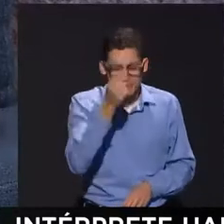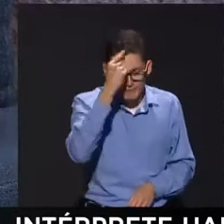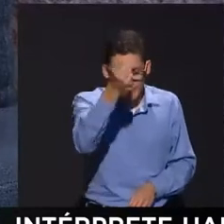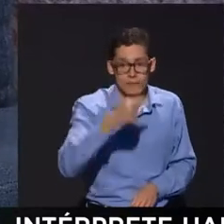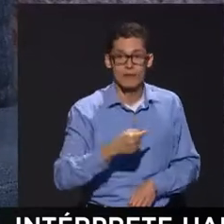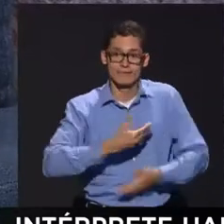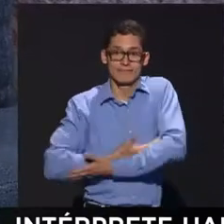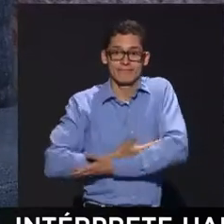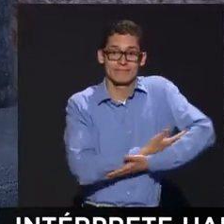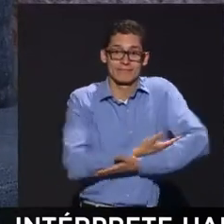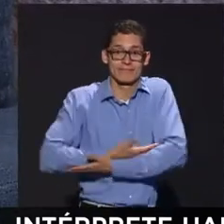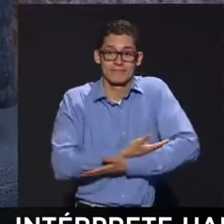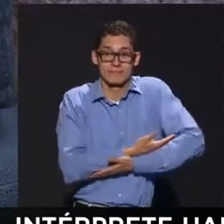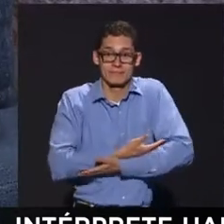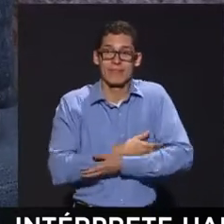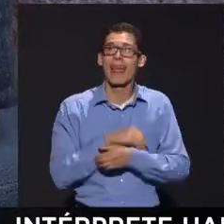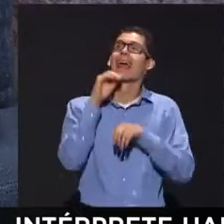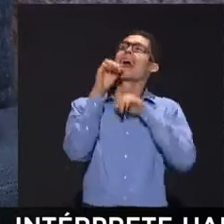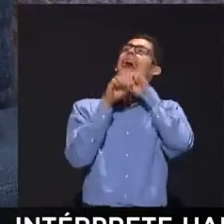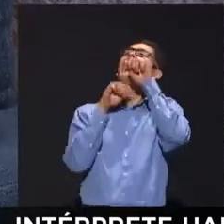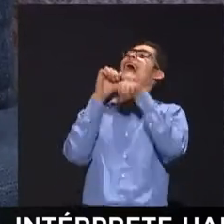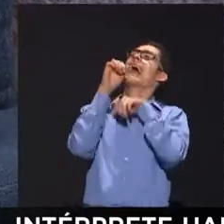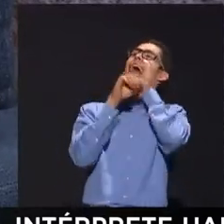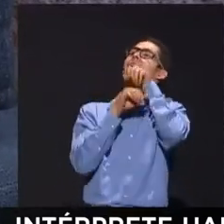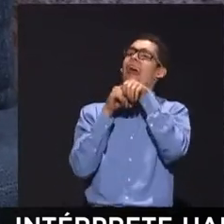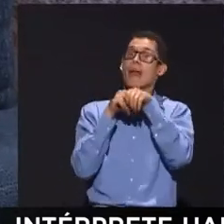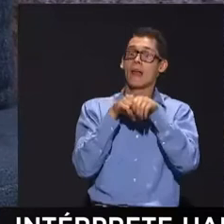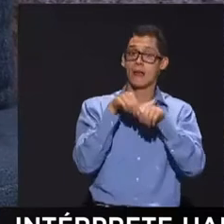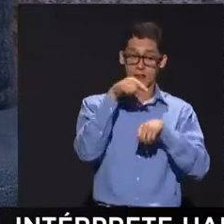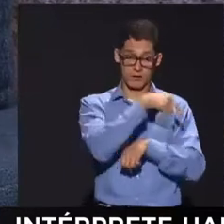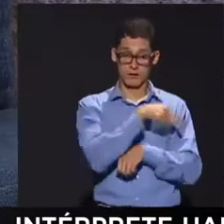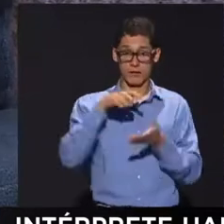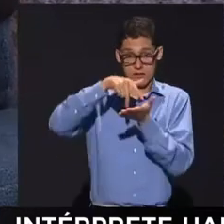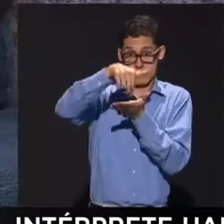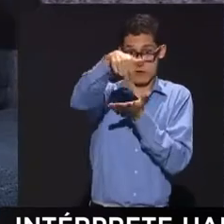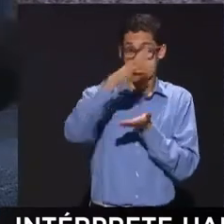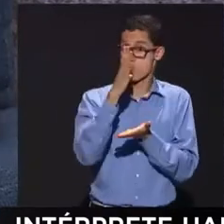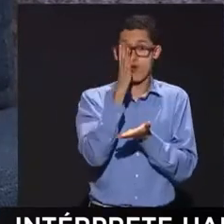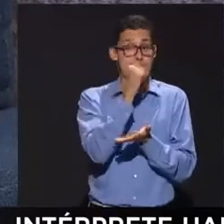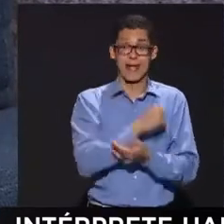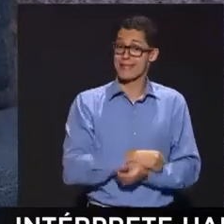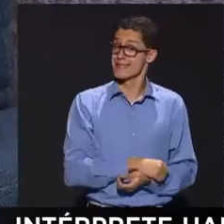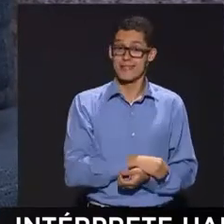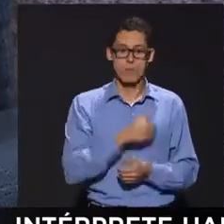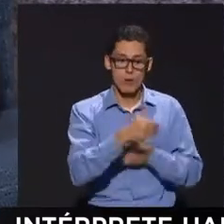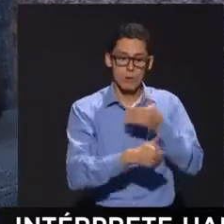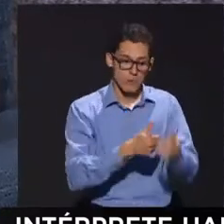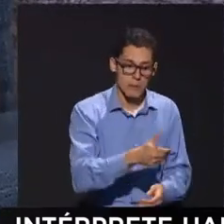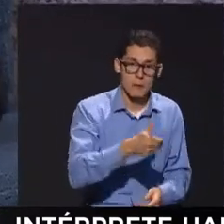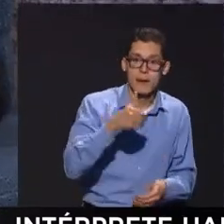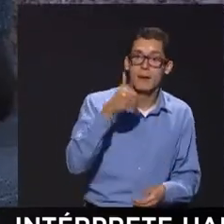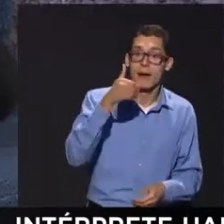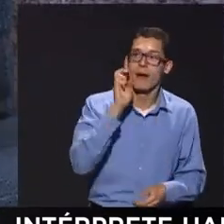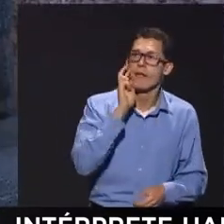ellos ven que lo primero es estar en dos pies. Entonces ellos buscan y se agarran de todo lo que ven por ahí y se